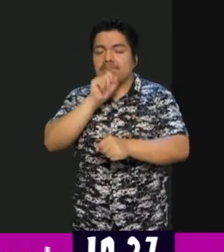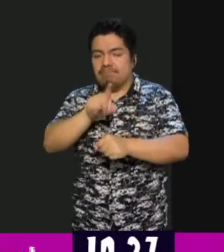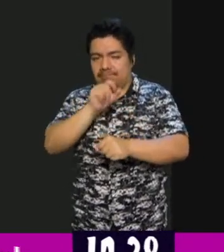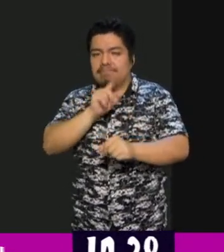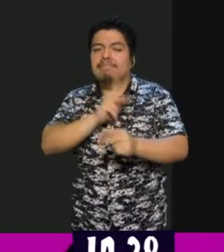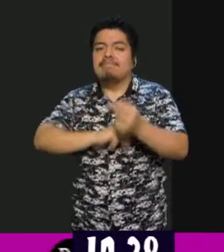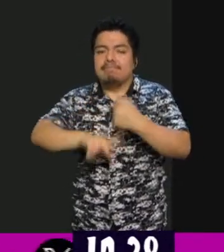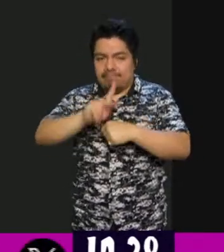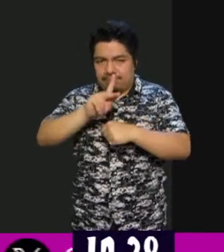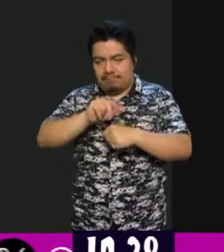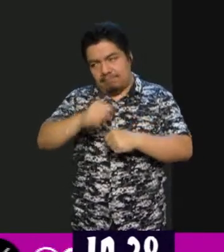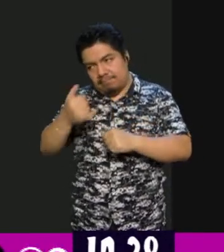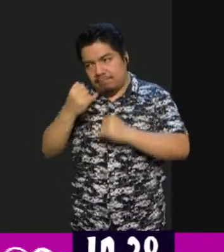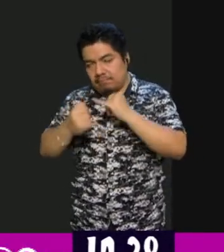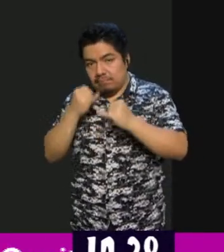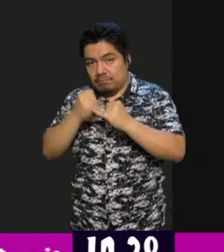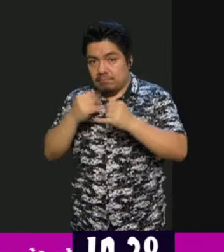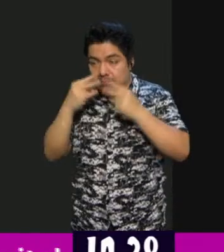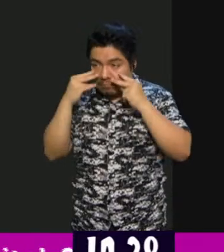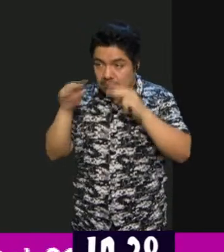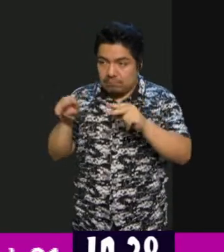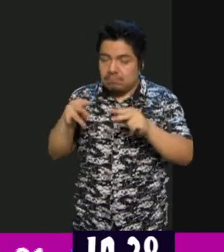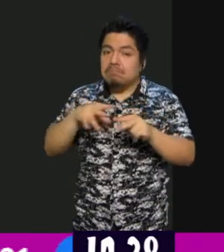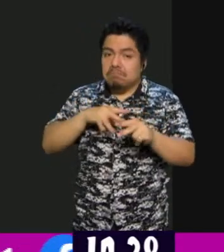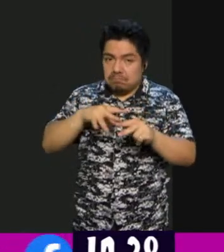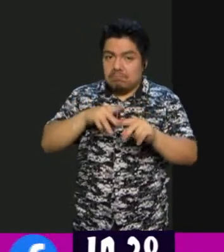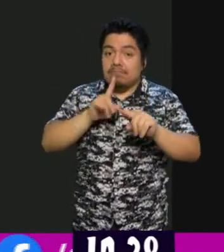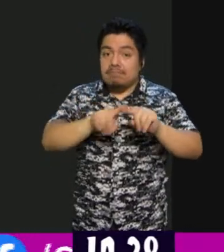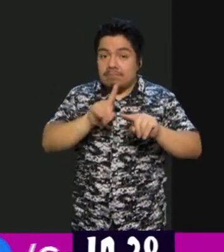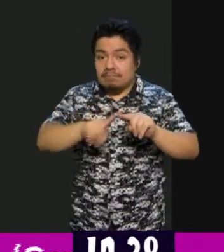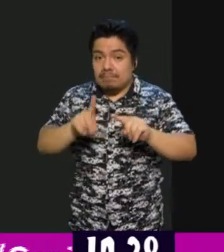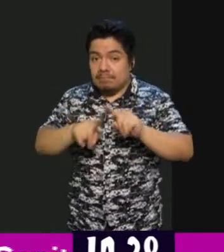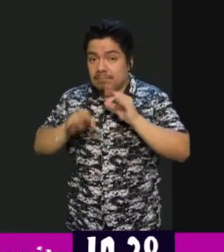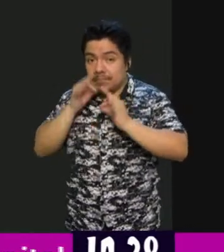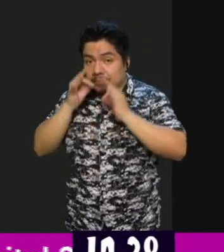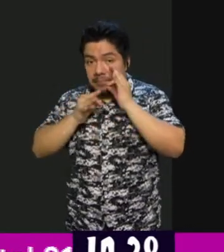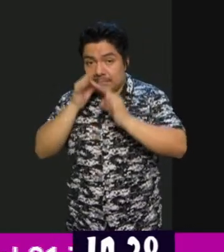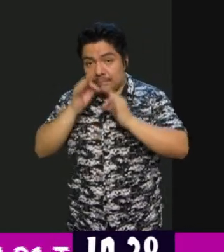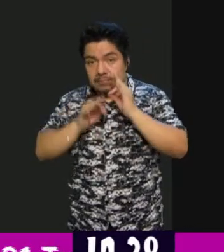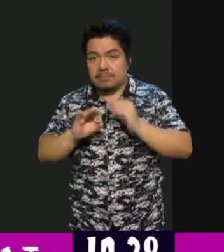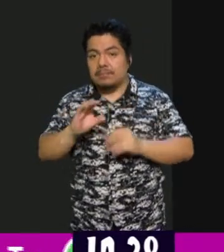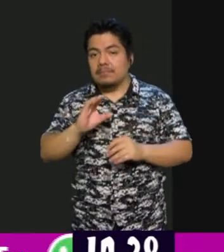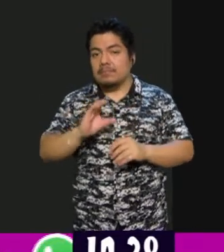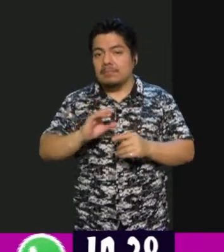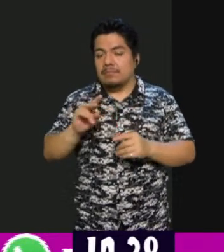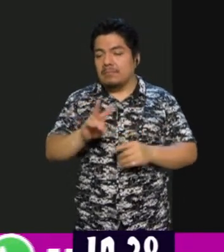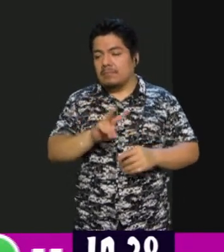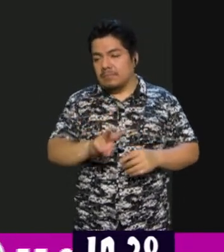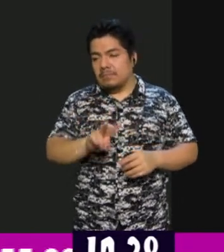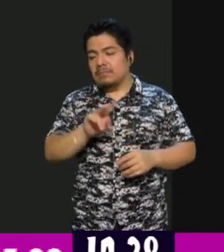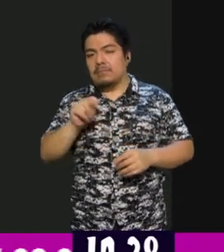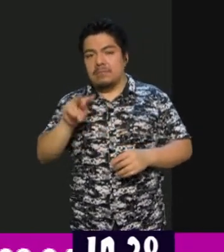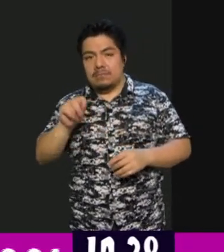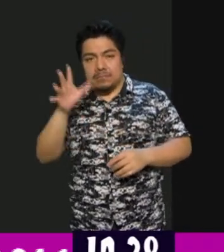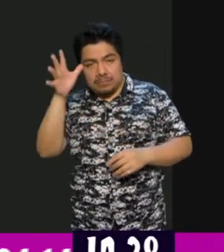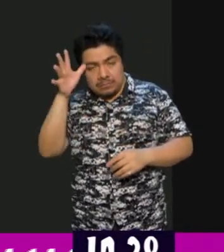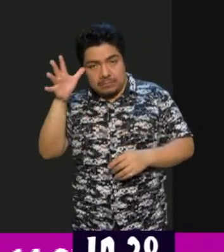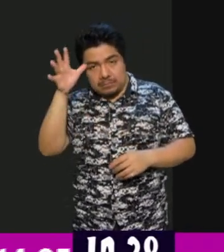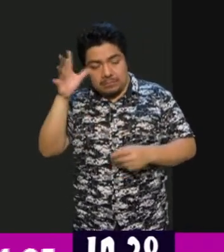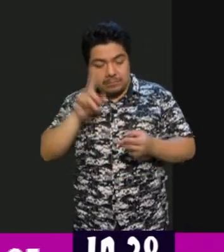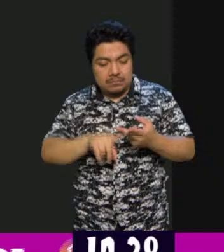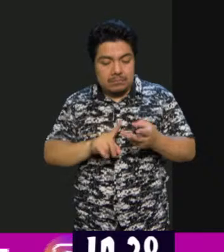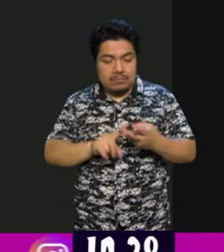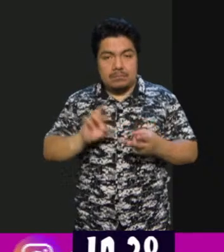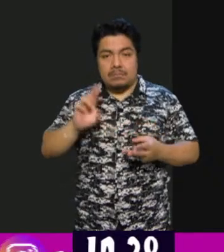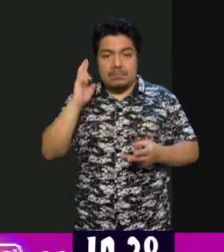a nivel internacional. Y, bueno, muchos noticieros que están en canales abiertos del 12, TV Azteca y Radio